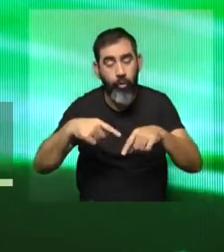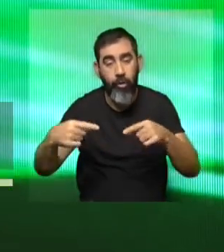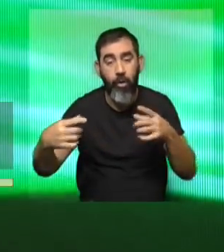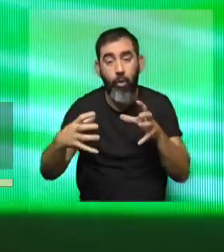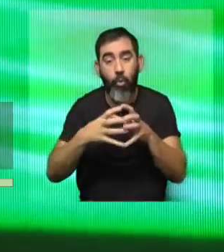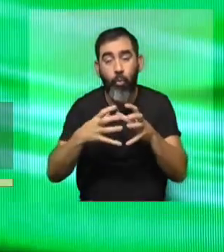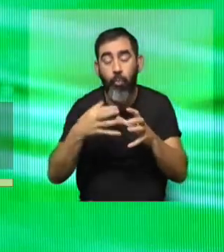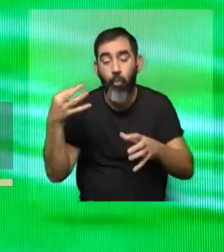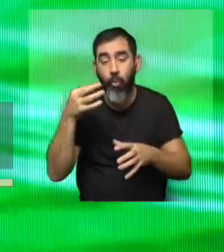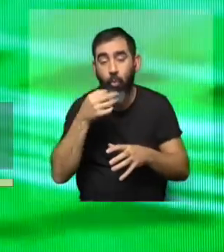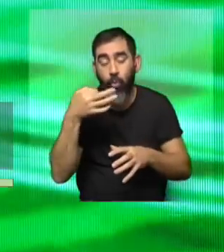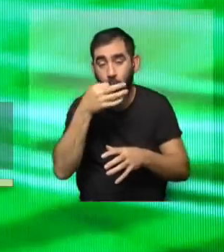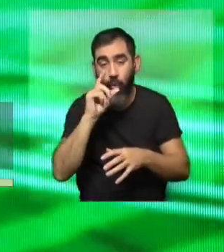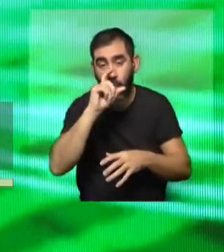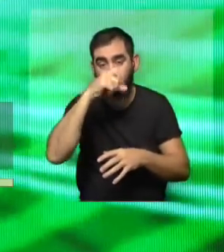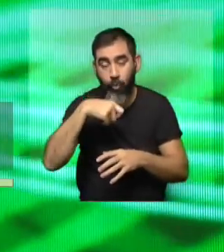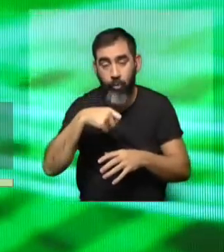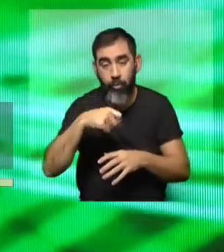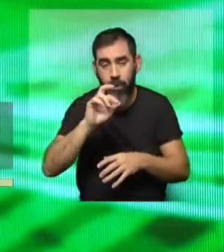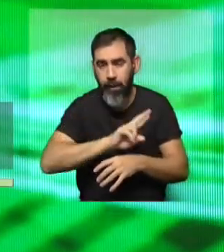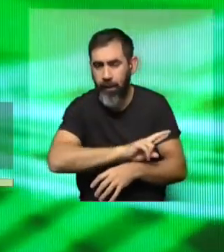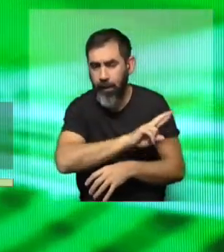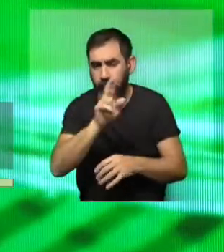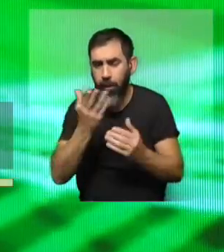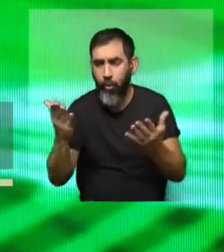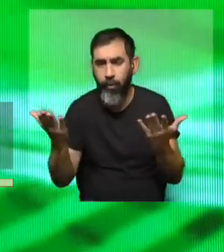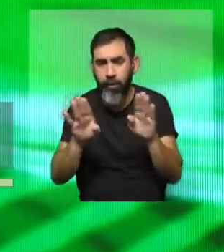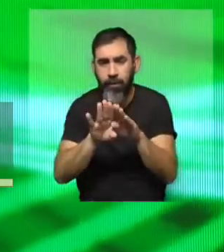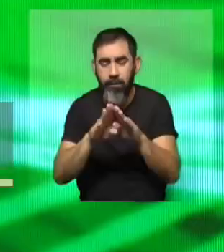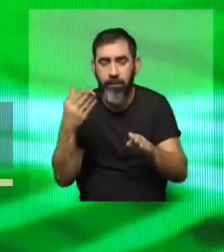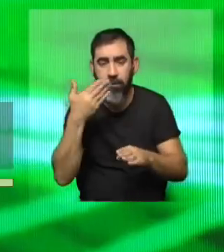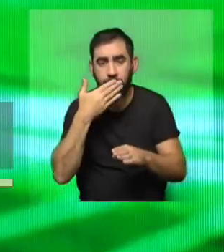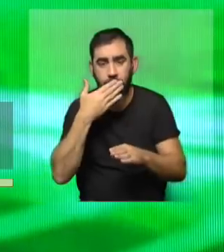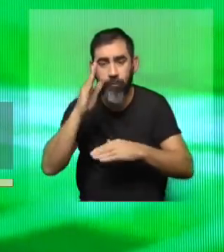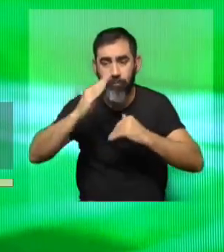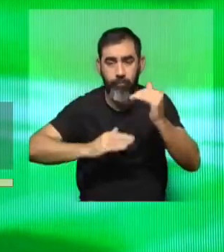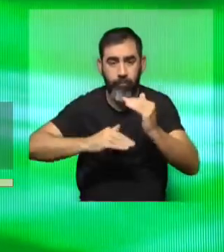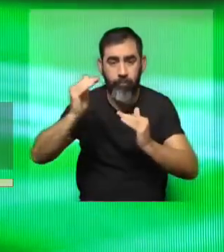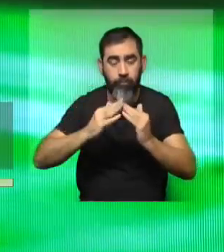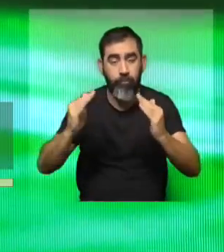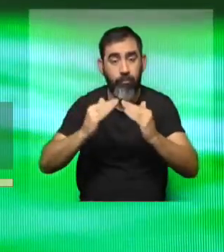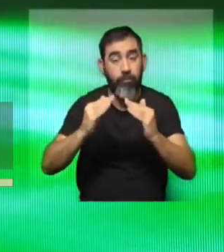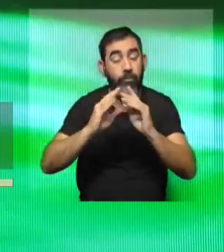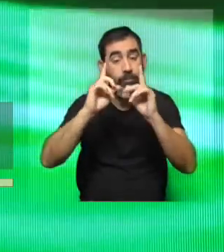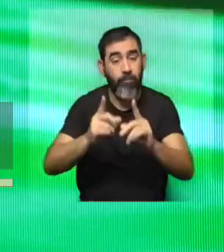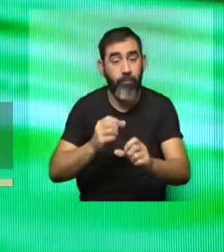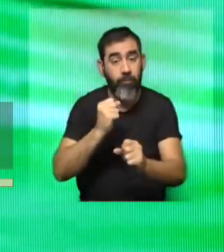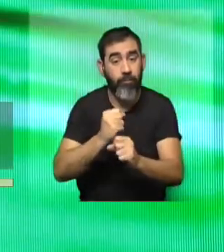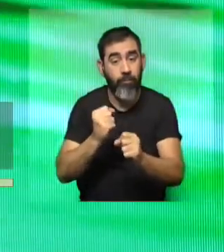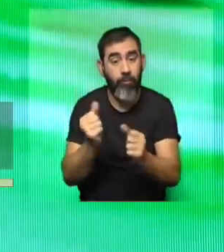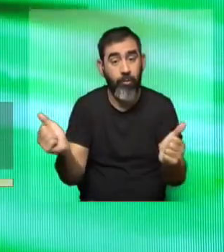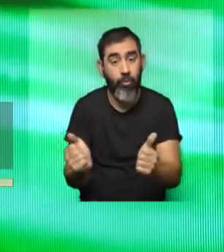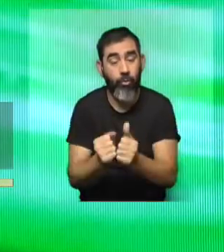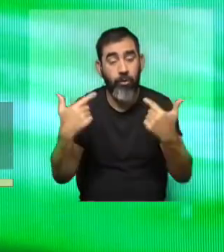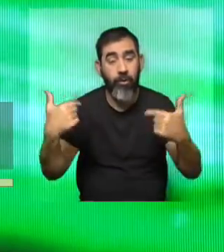y departamental de Montevideo hemos tenemos récord de cierre de boca de droga y de tapiado también que es es un trabajo que hacemos en conjunto